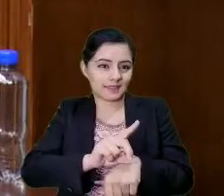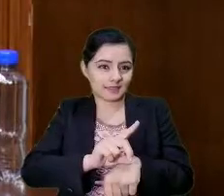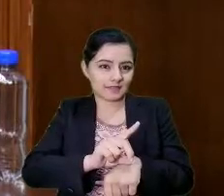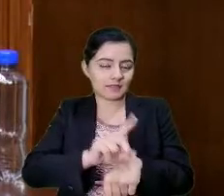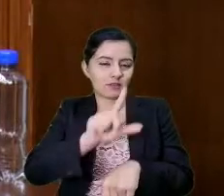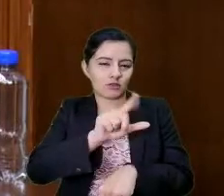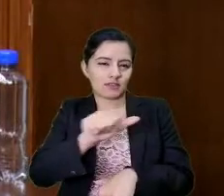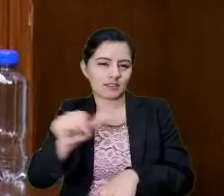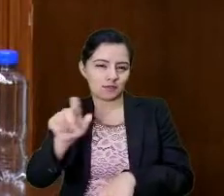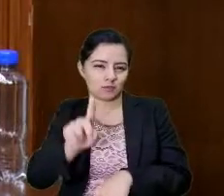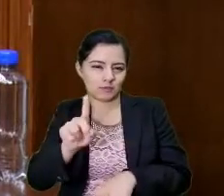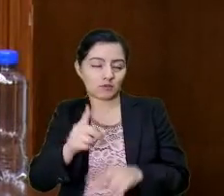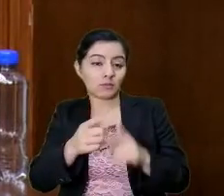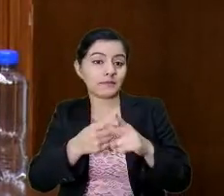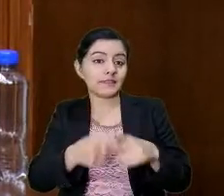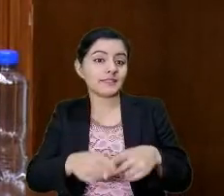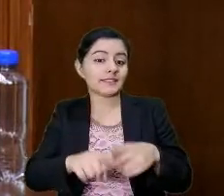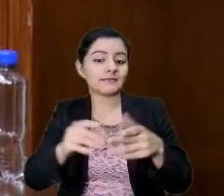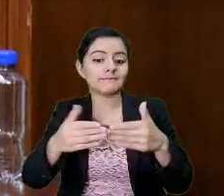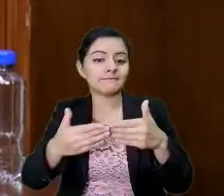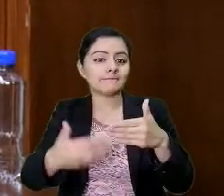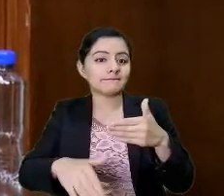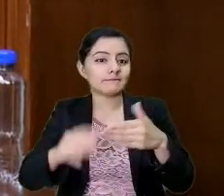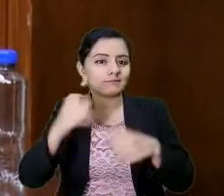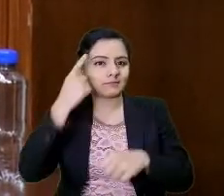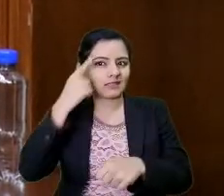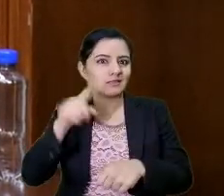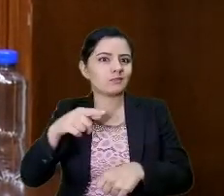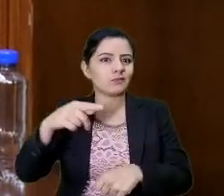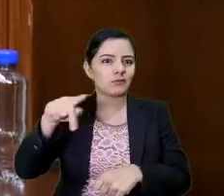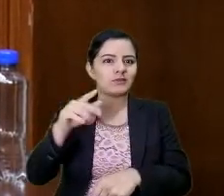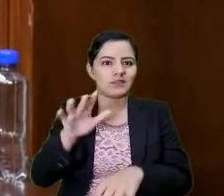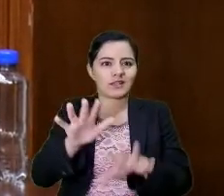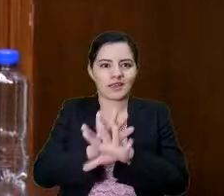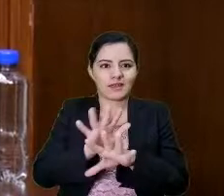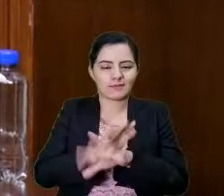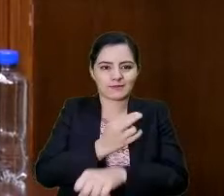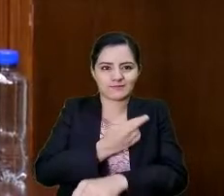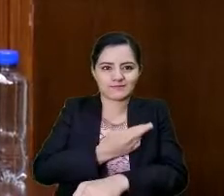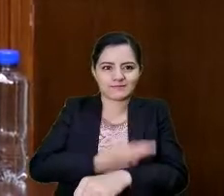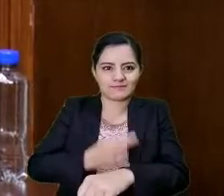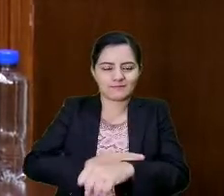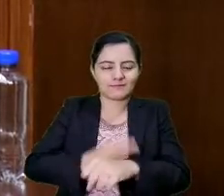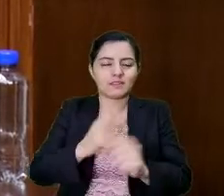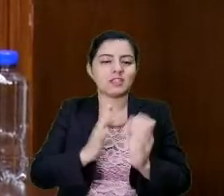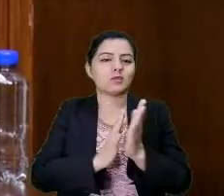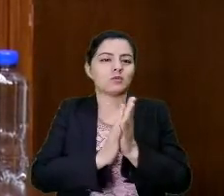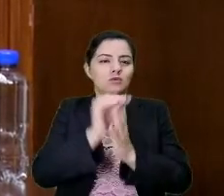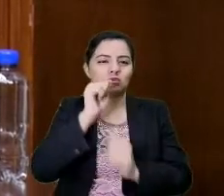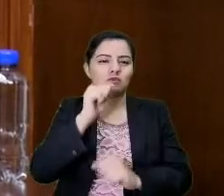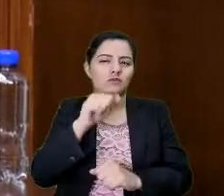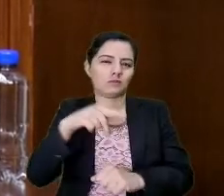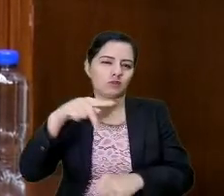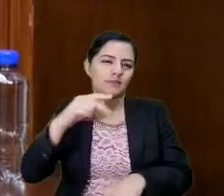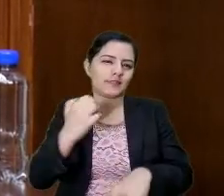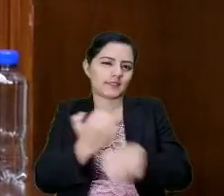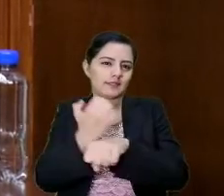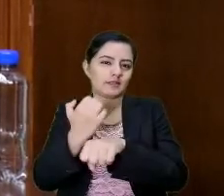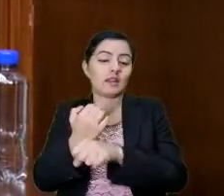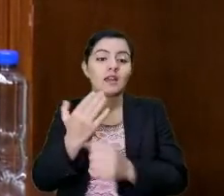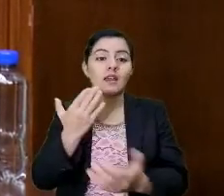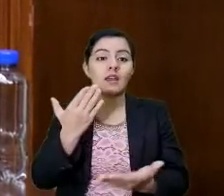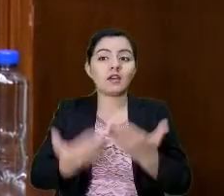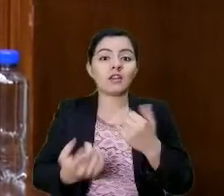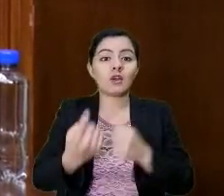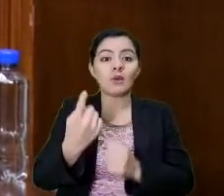del presente decreto para realizar las adecuaciones a sus constituciones locales. A la fecha han transcurrido más de un